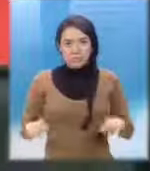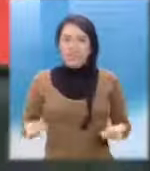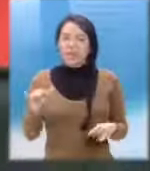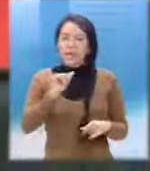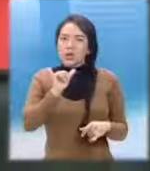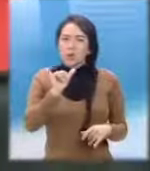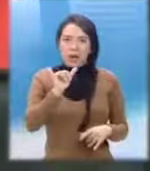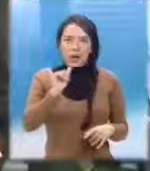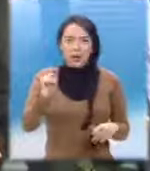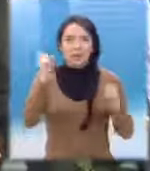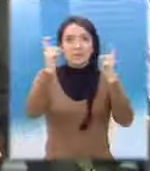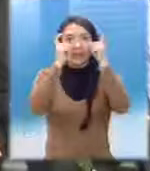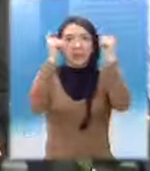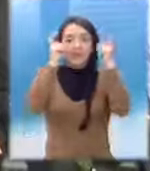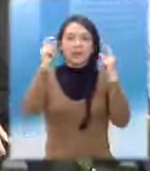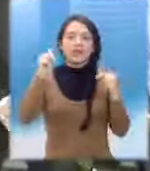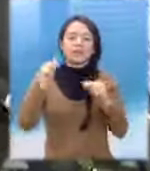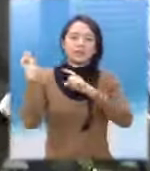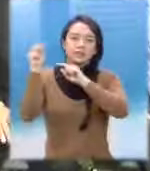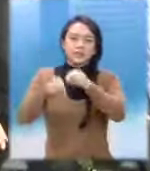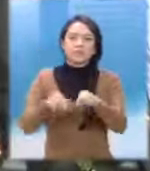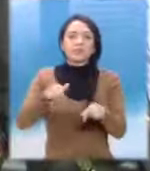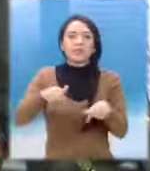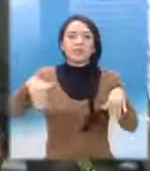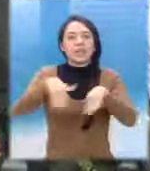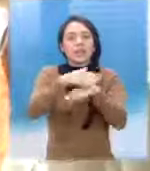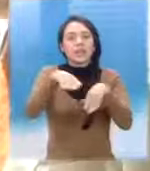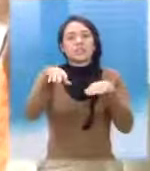hizo énfasis en los retos que unen a Guatemala con